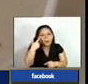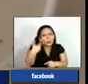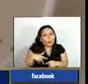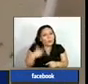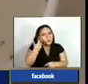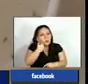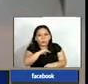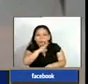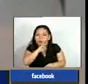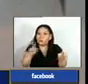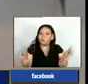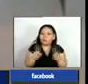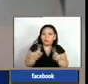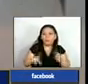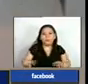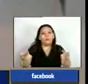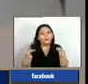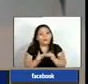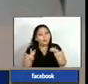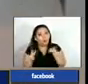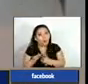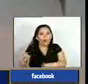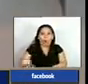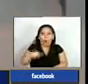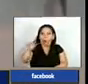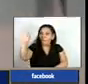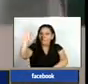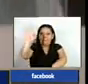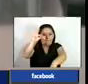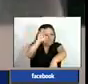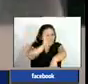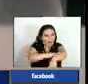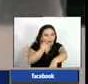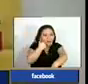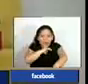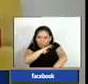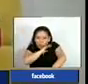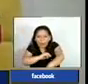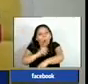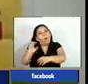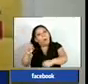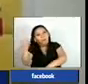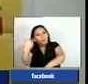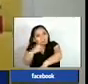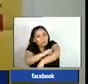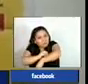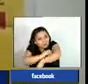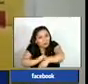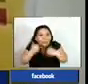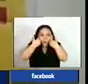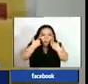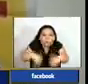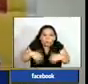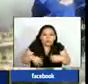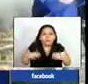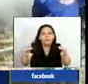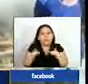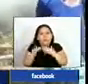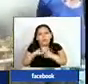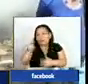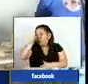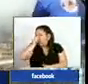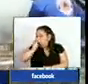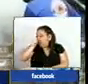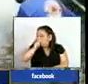existe, sino también las enfermedades que transmite el zancudo, como el dengue, zika y chingungunya, además de las gripes.